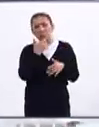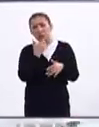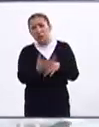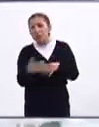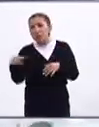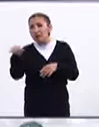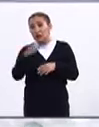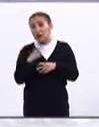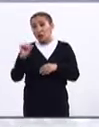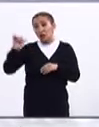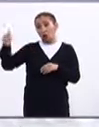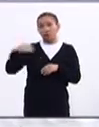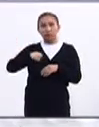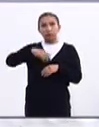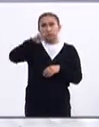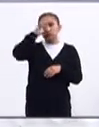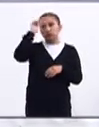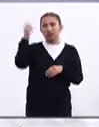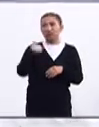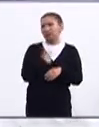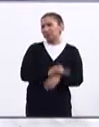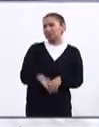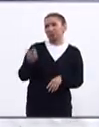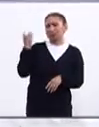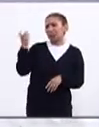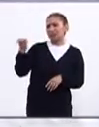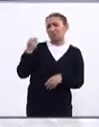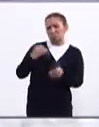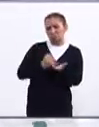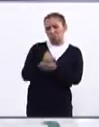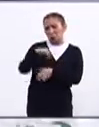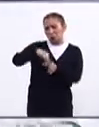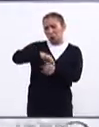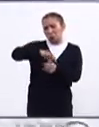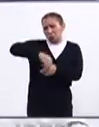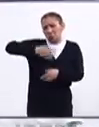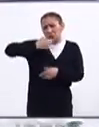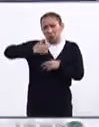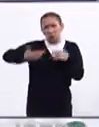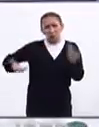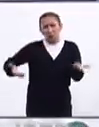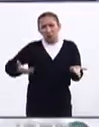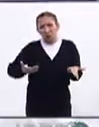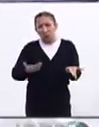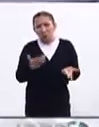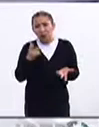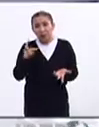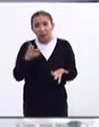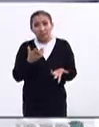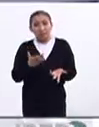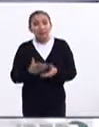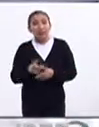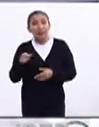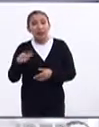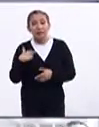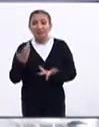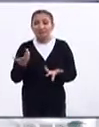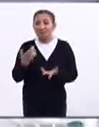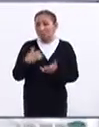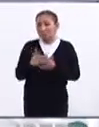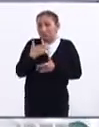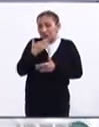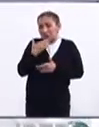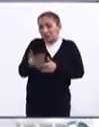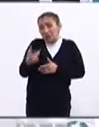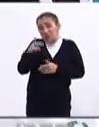están, pues francamente, en un nivel de insatisfacción, no es otra la palabra, de nivel de insatisfacción